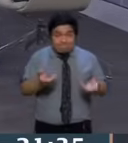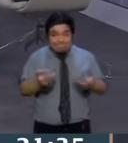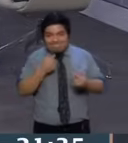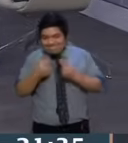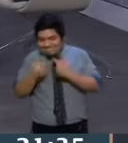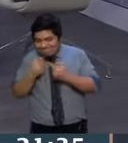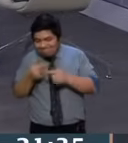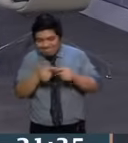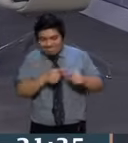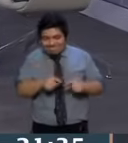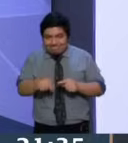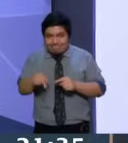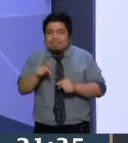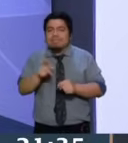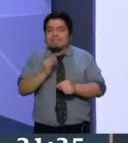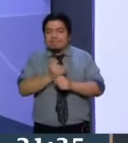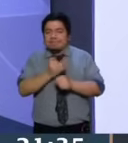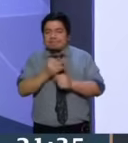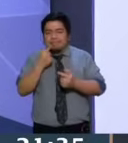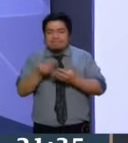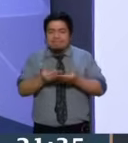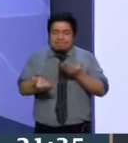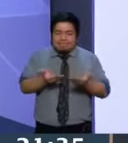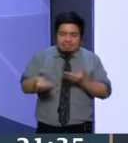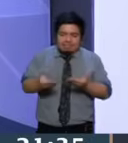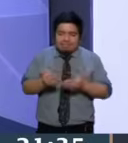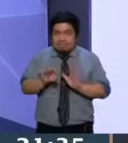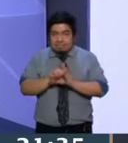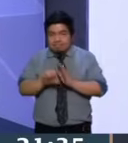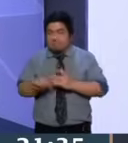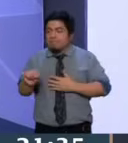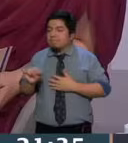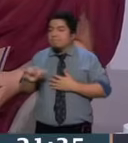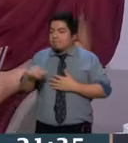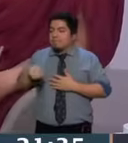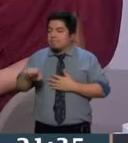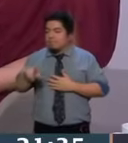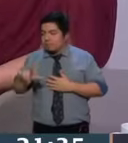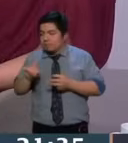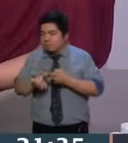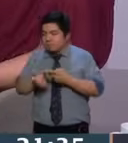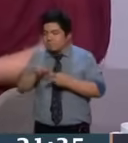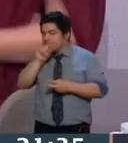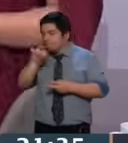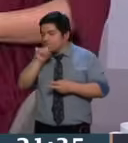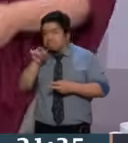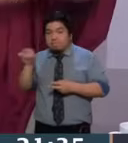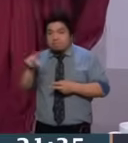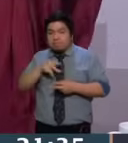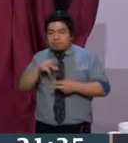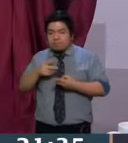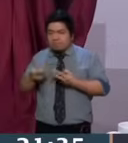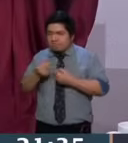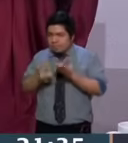están increíbles. Pero a la hora que se ponen No, a la al práctica, revés. tenemos a Samuel, tenemos al impresentable de Jalisco. Monterrey tiene un